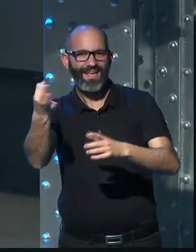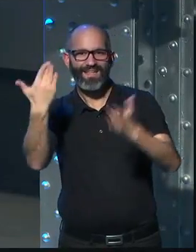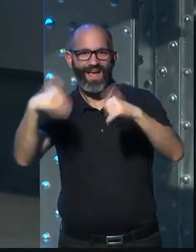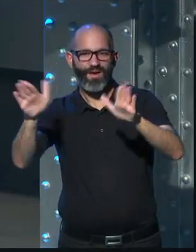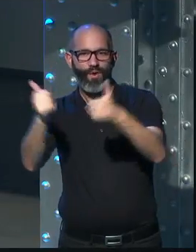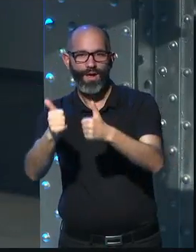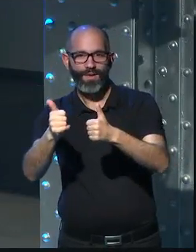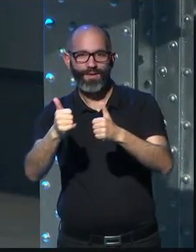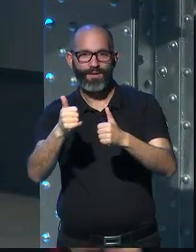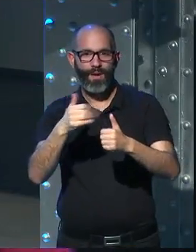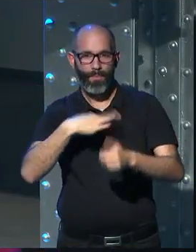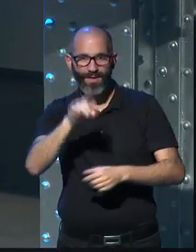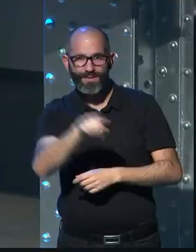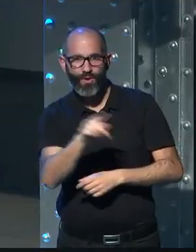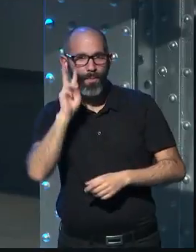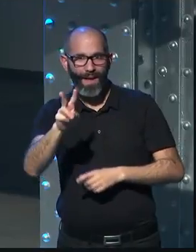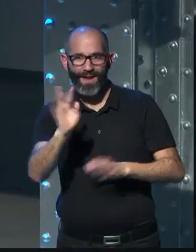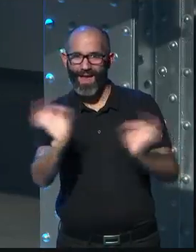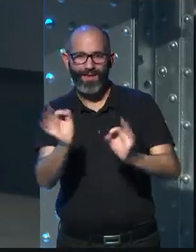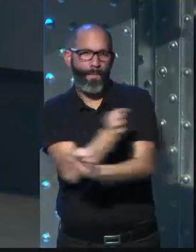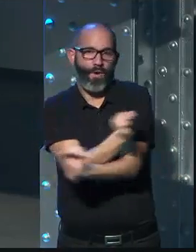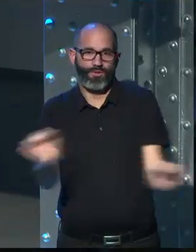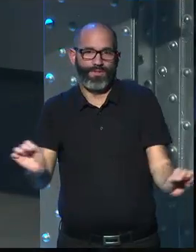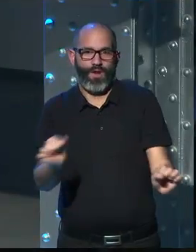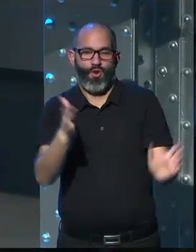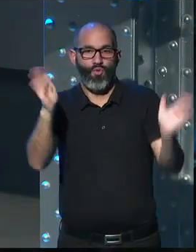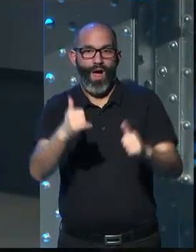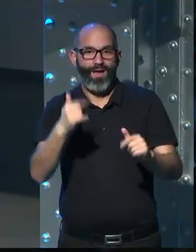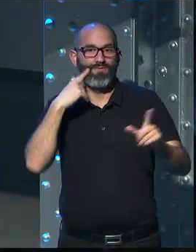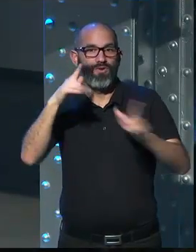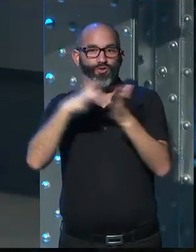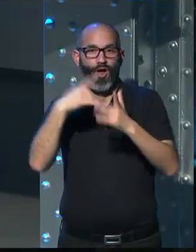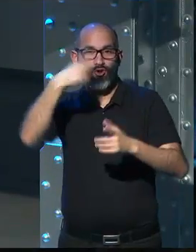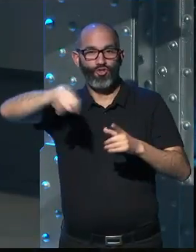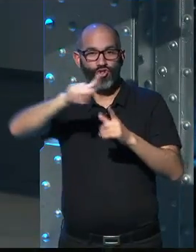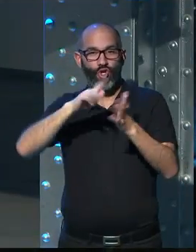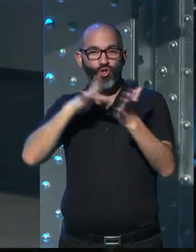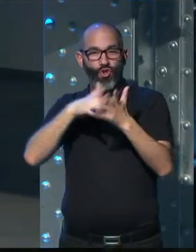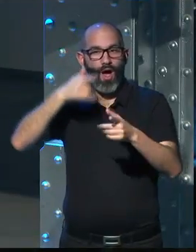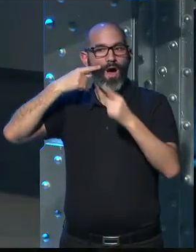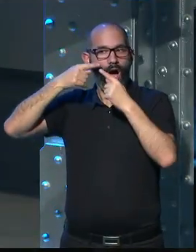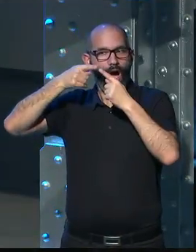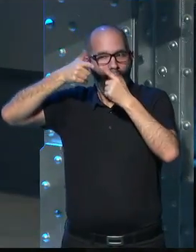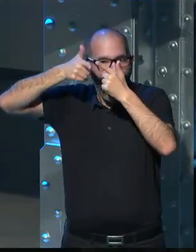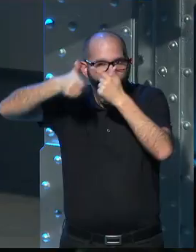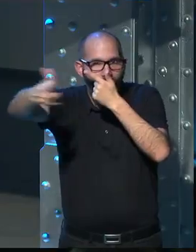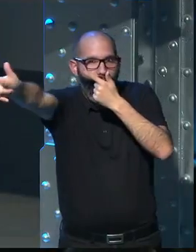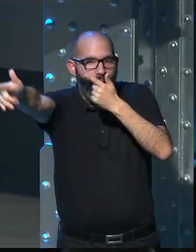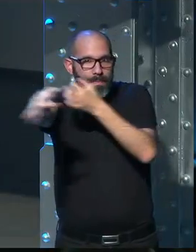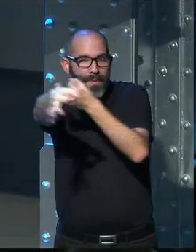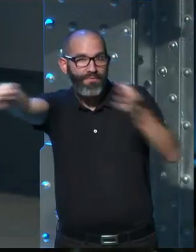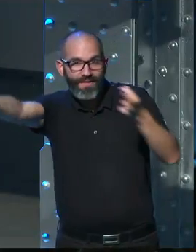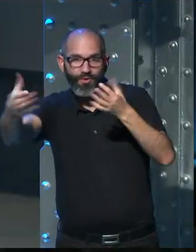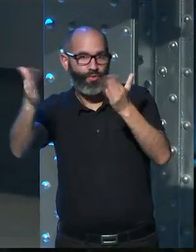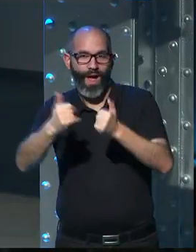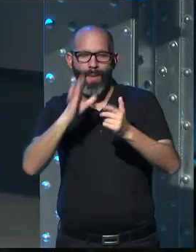¿Sí? No. Es imposible, no tenemos visión de rayos X. ¿Cómo es posible entonces que veamos lo